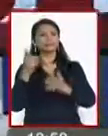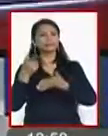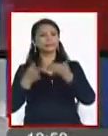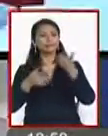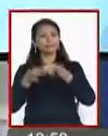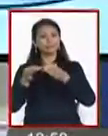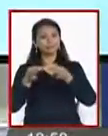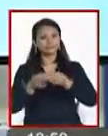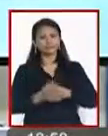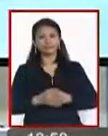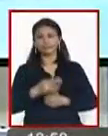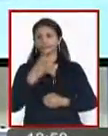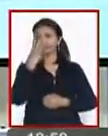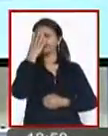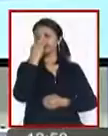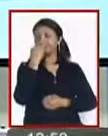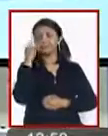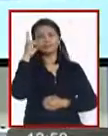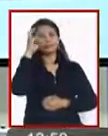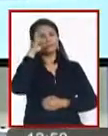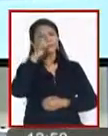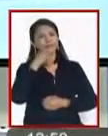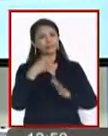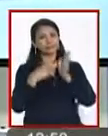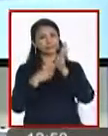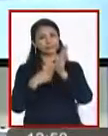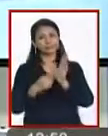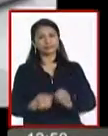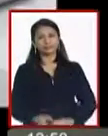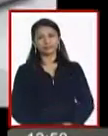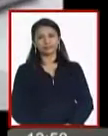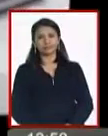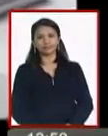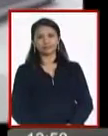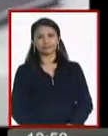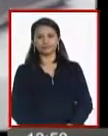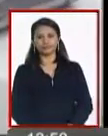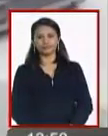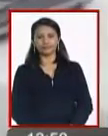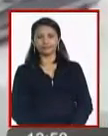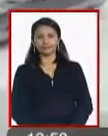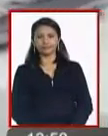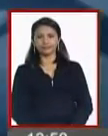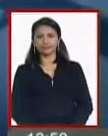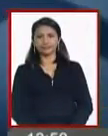continuación hablamos acerca de los sueños extraños en el siguiente reporte.